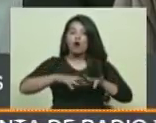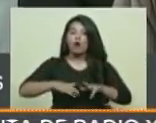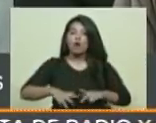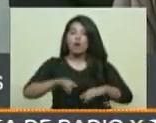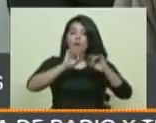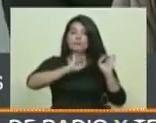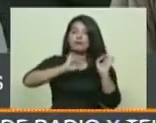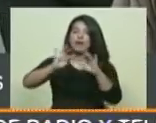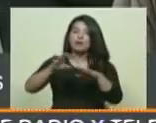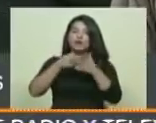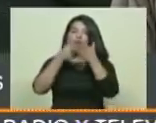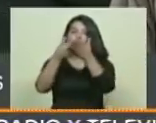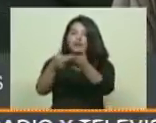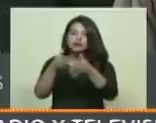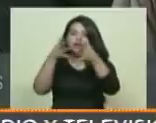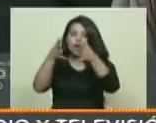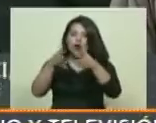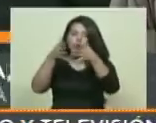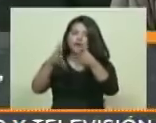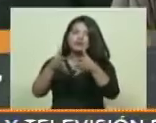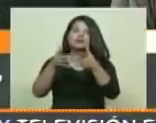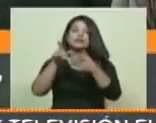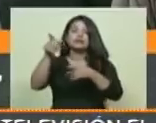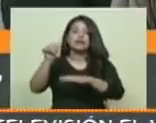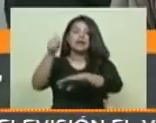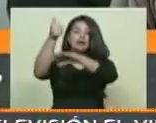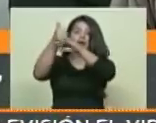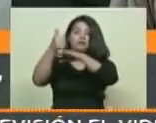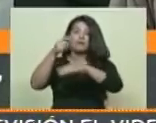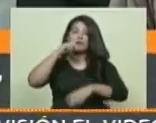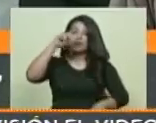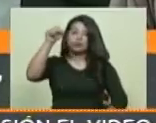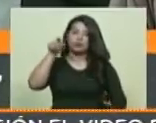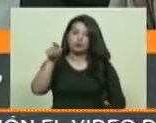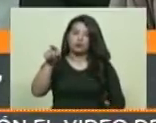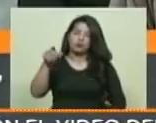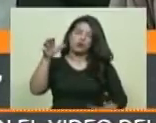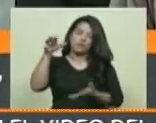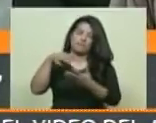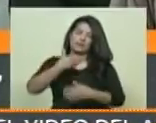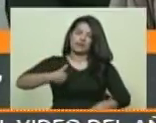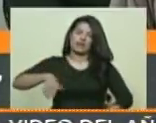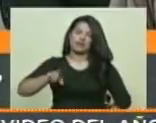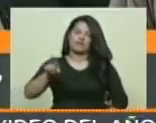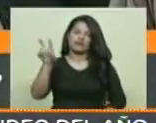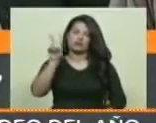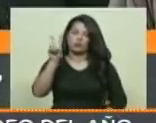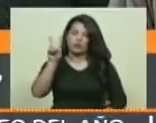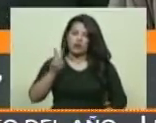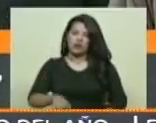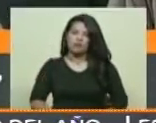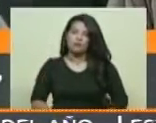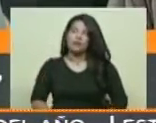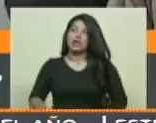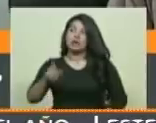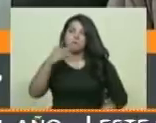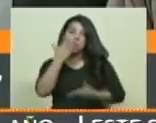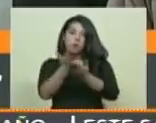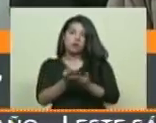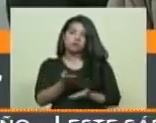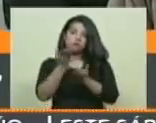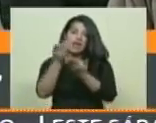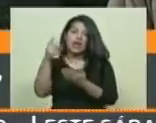de las recomendaciones referidas al jefe del Estado venezolano, presidente Nicolás Maduro Moros, como proponente